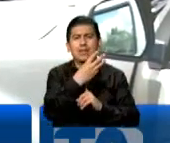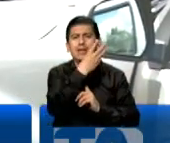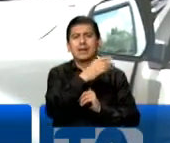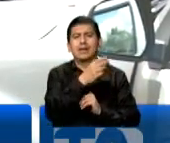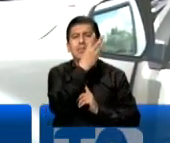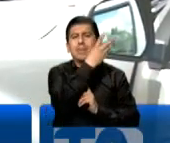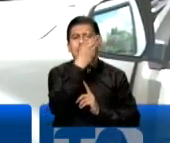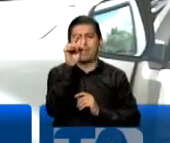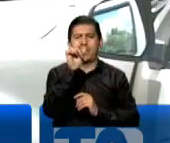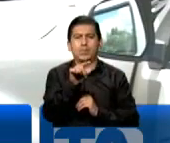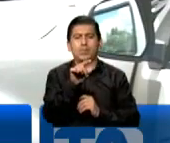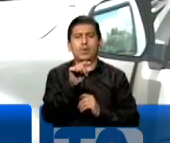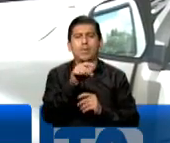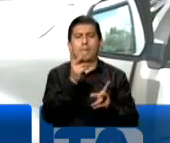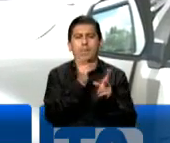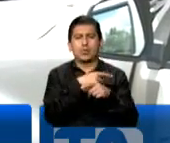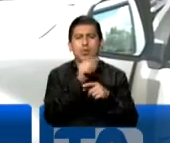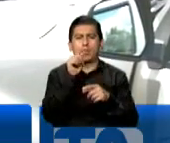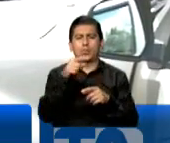web